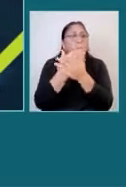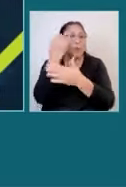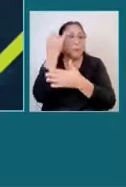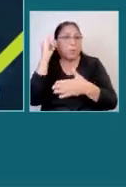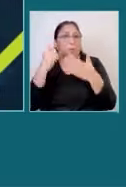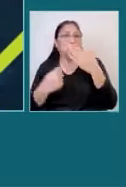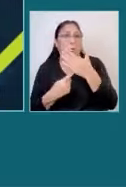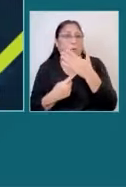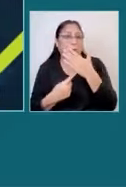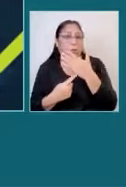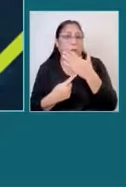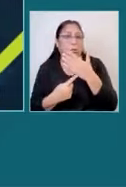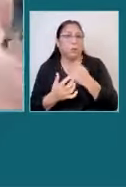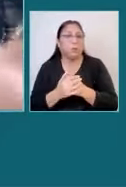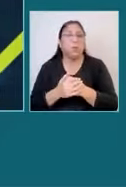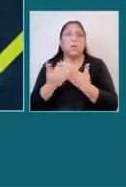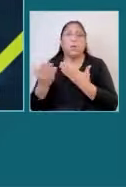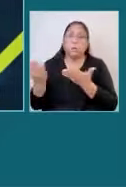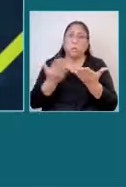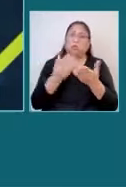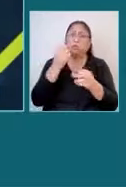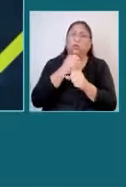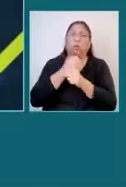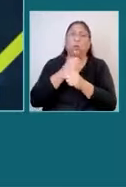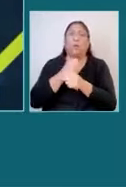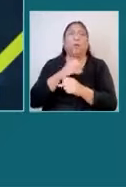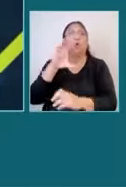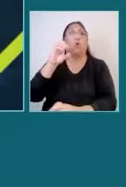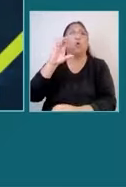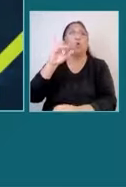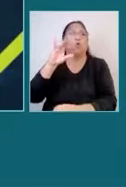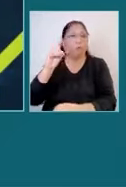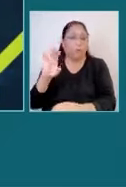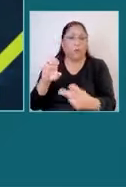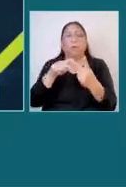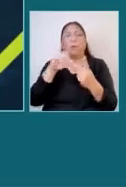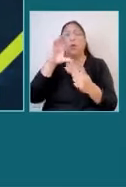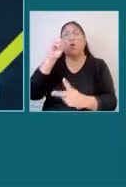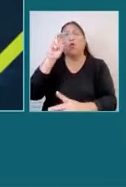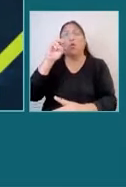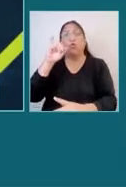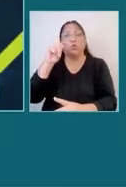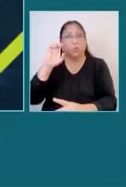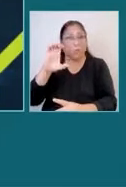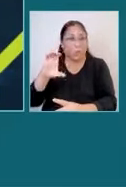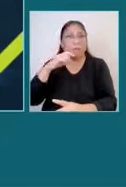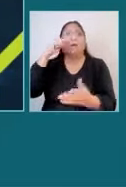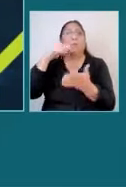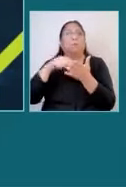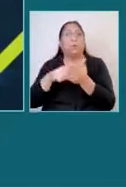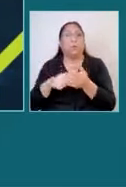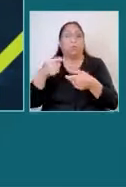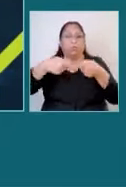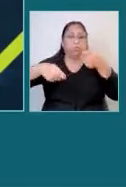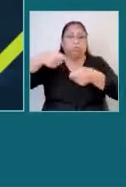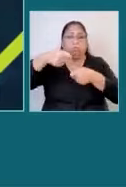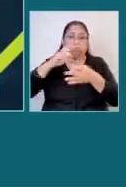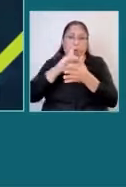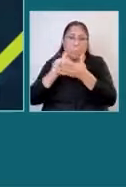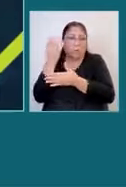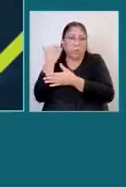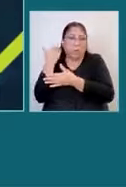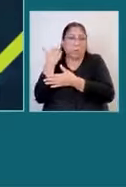que venimos trabajando, por ejemplo, con COFIDE, con Concitec, en un primer programa de Investment Readiness que se dio hace un mes,